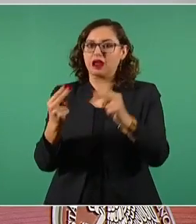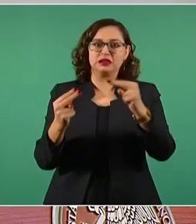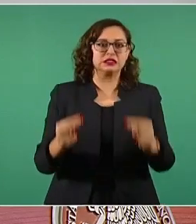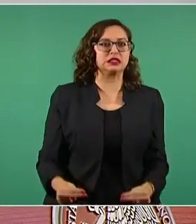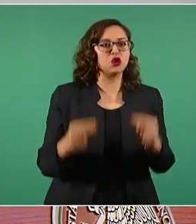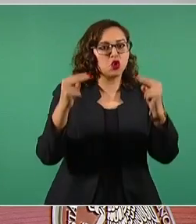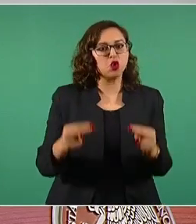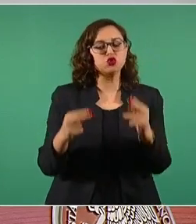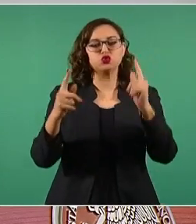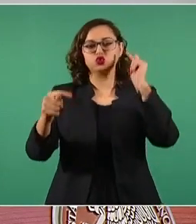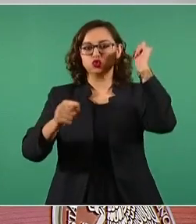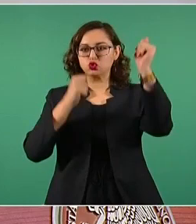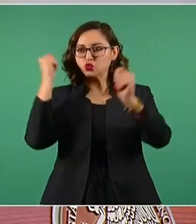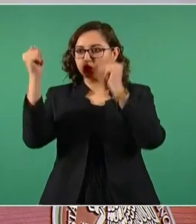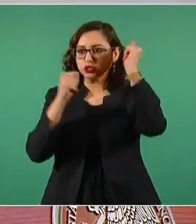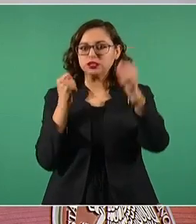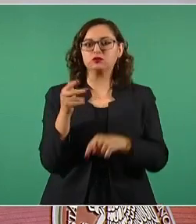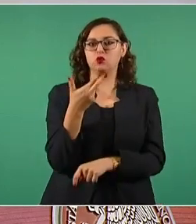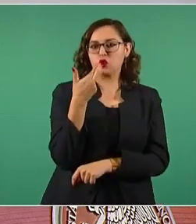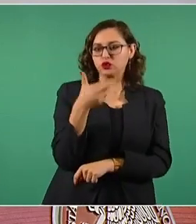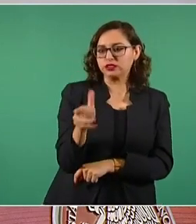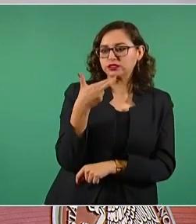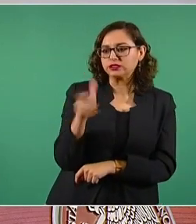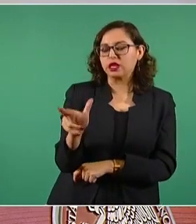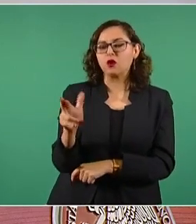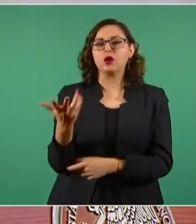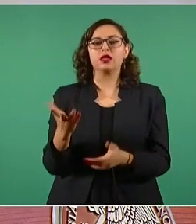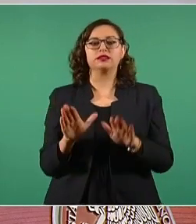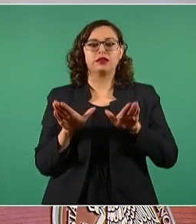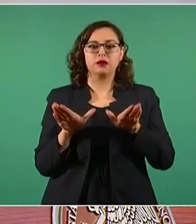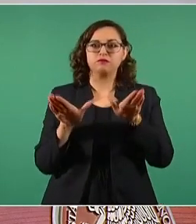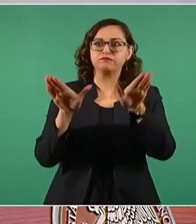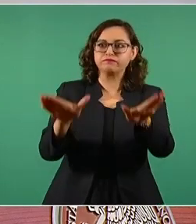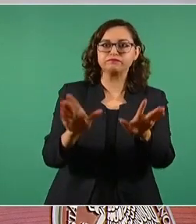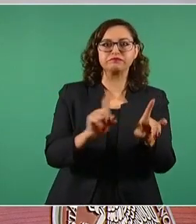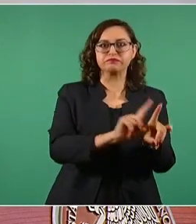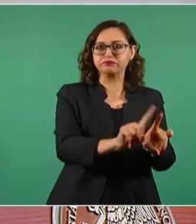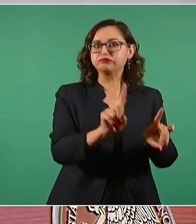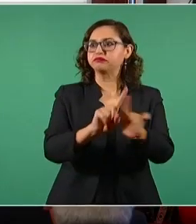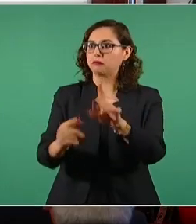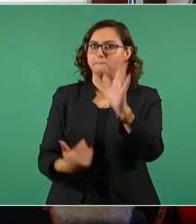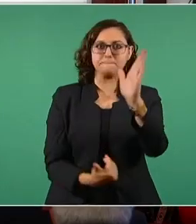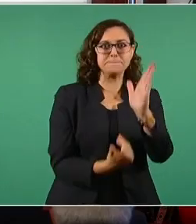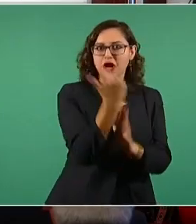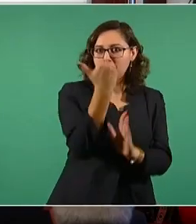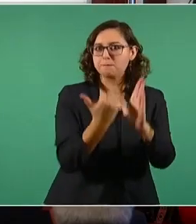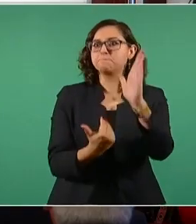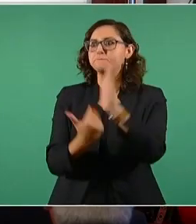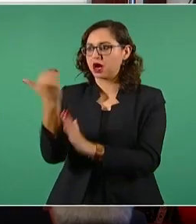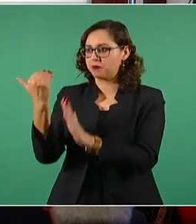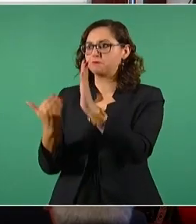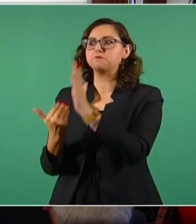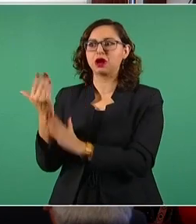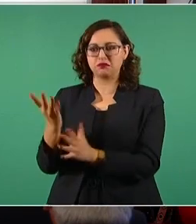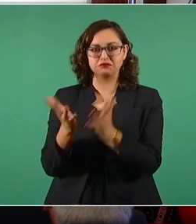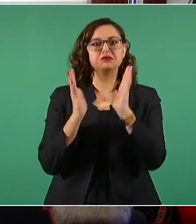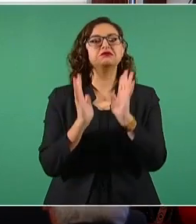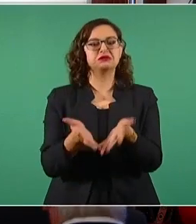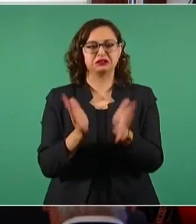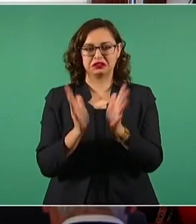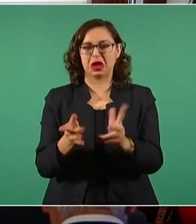el sector restaurantero, la aviación y otros servicios. Casi todos los